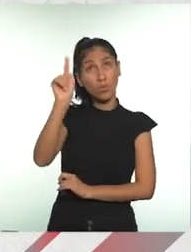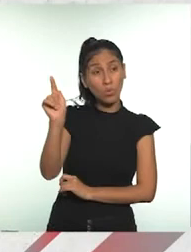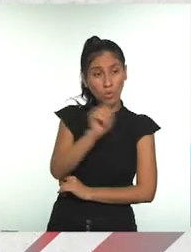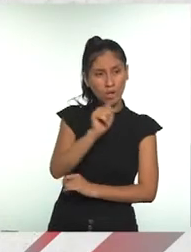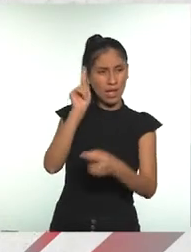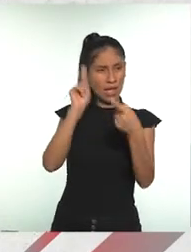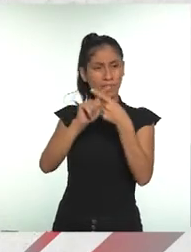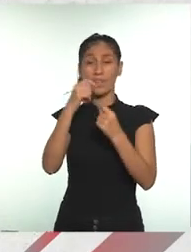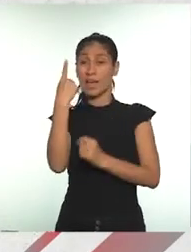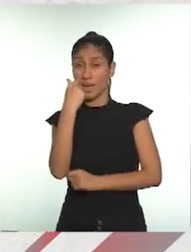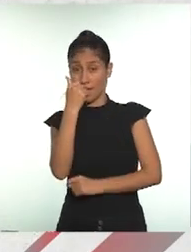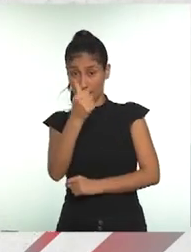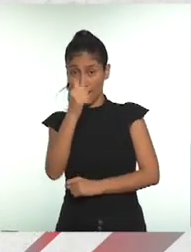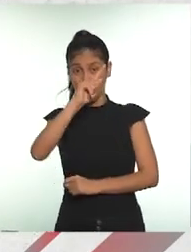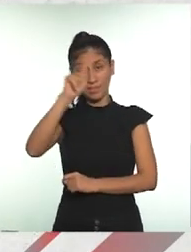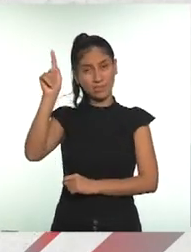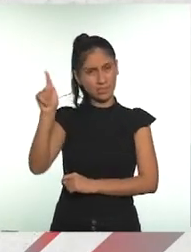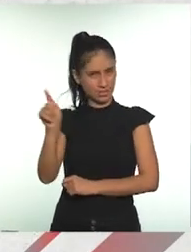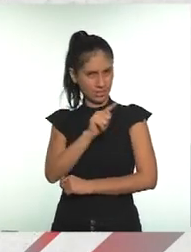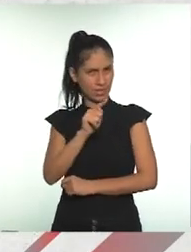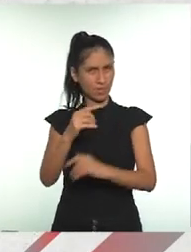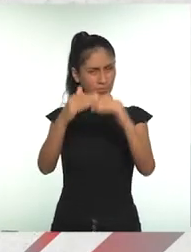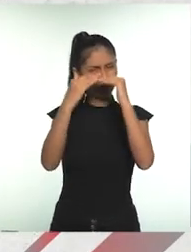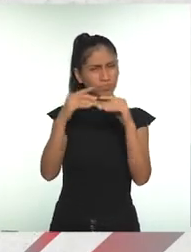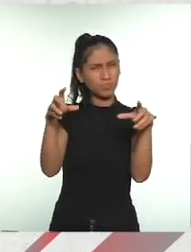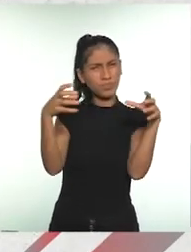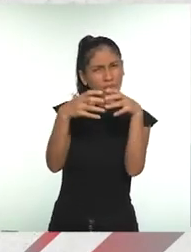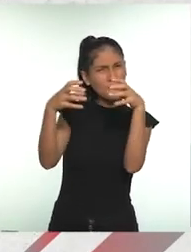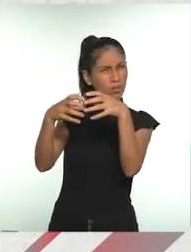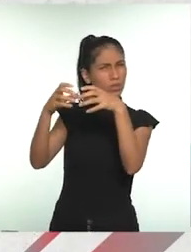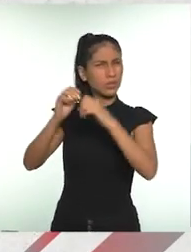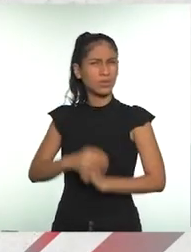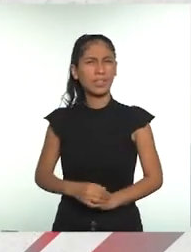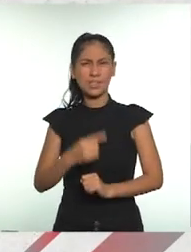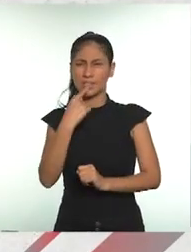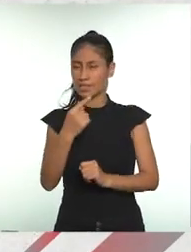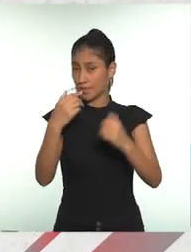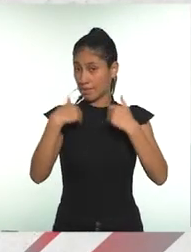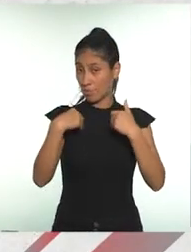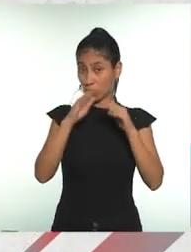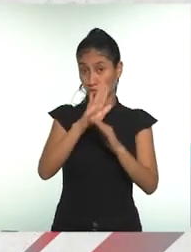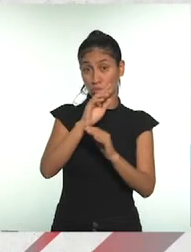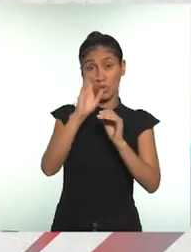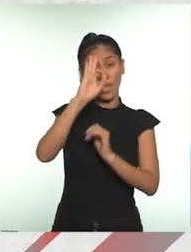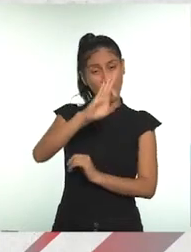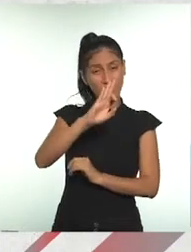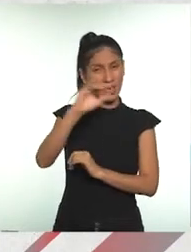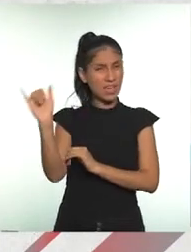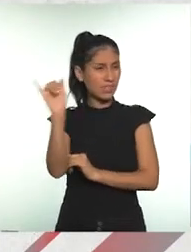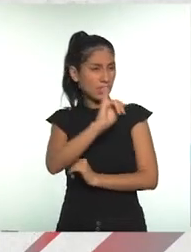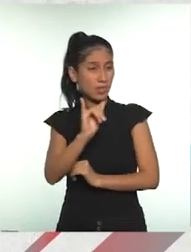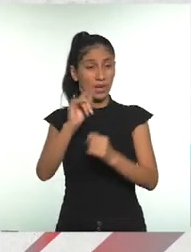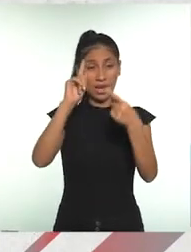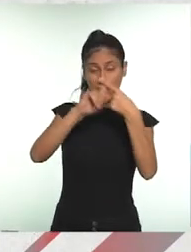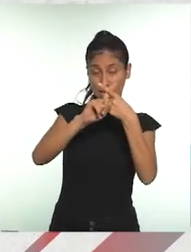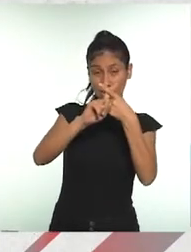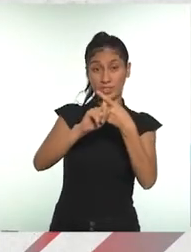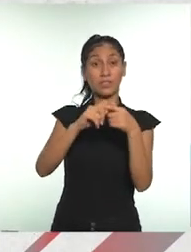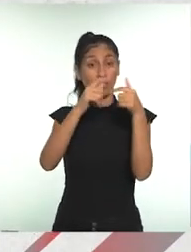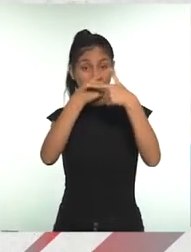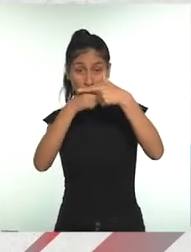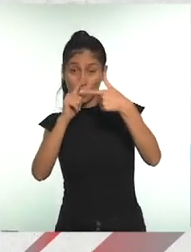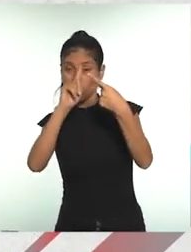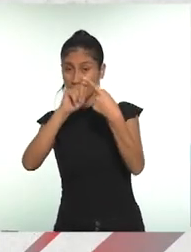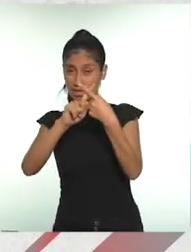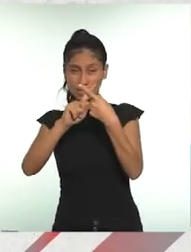infinito negativo hasta A cerrado. En la notación conjuntista tendríamos que el intervalo F es igual a X